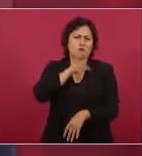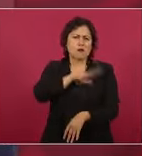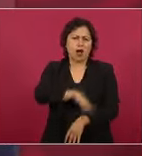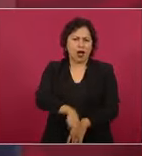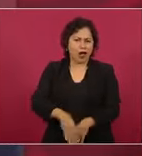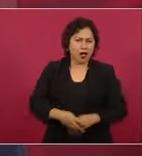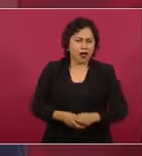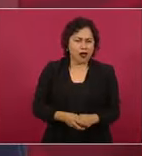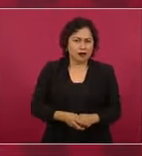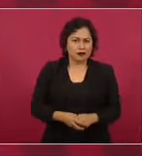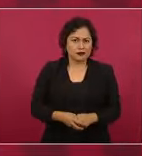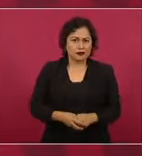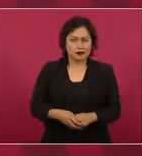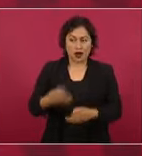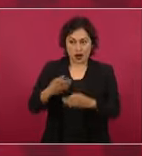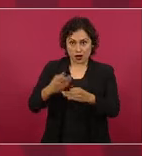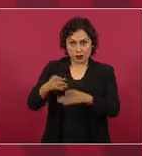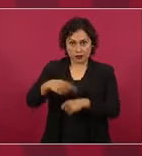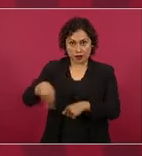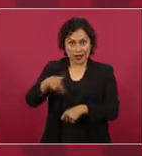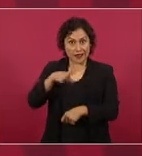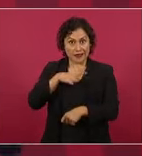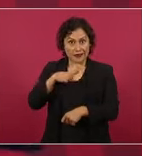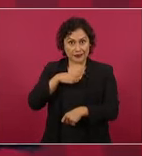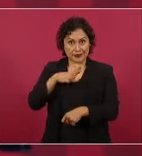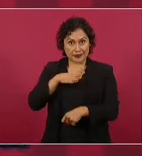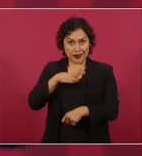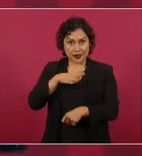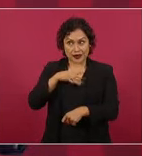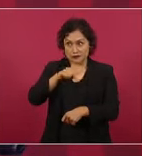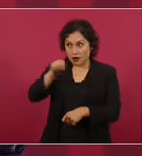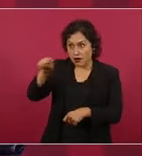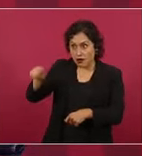y que me denuncien si no es cierto.